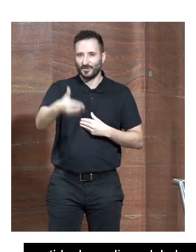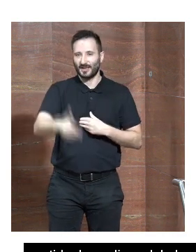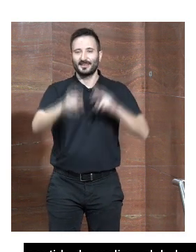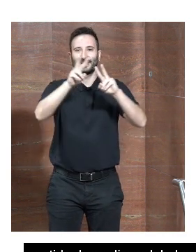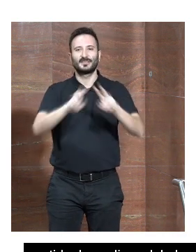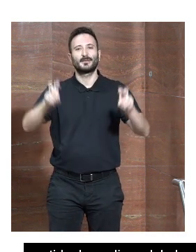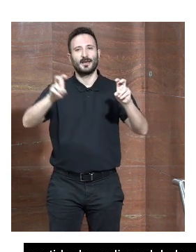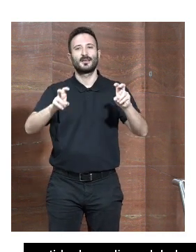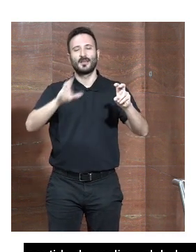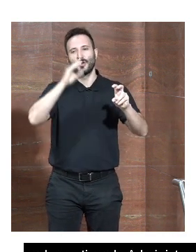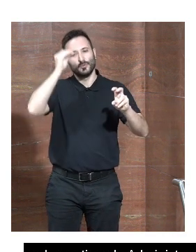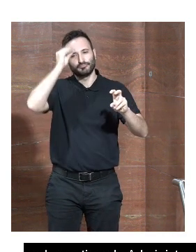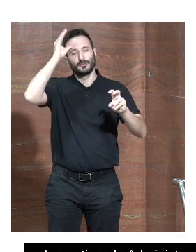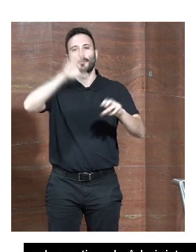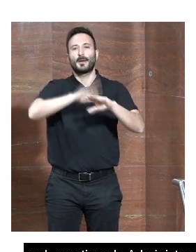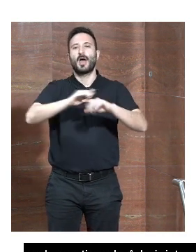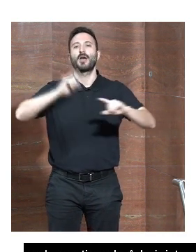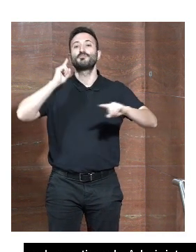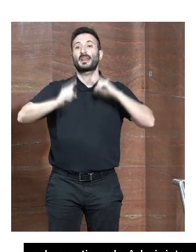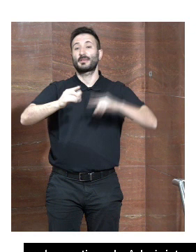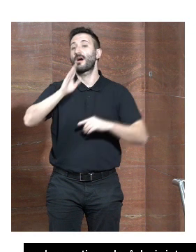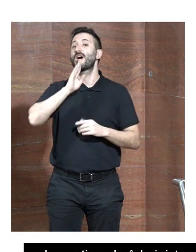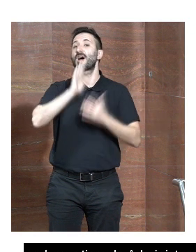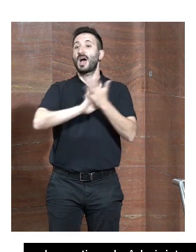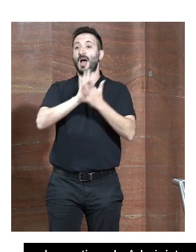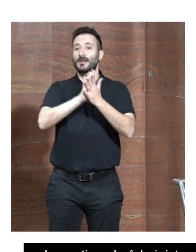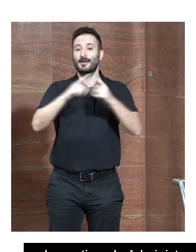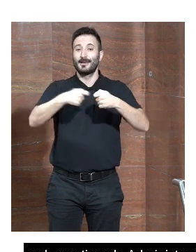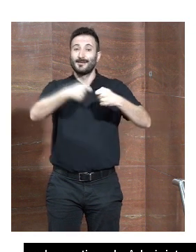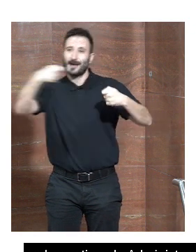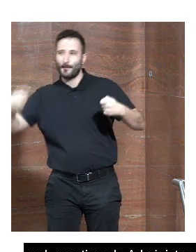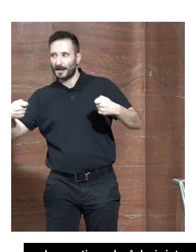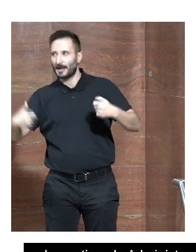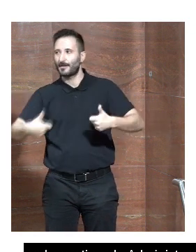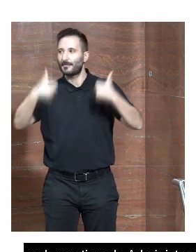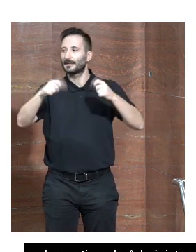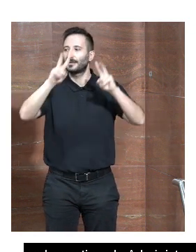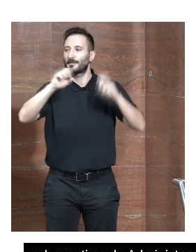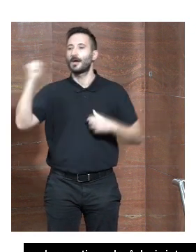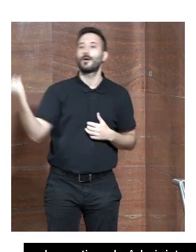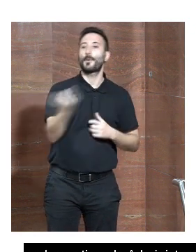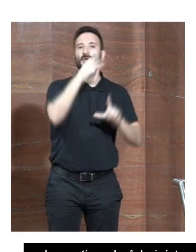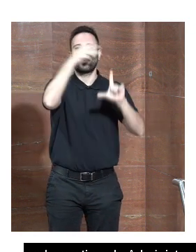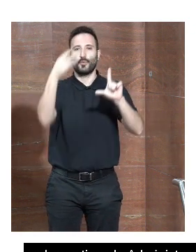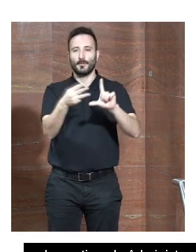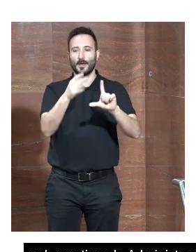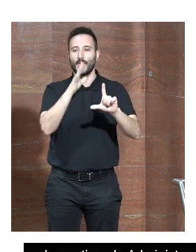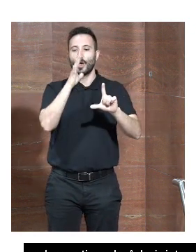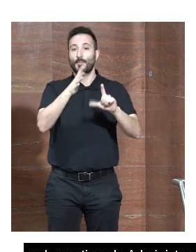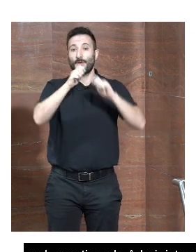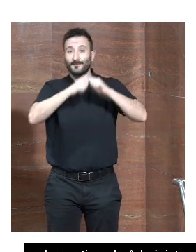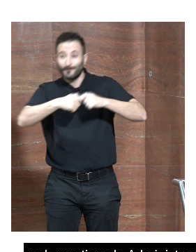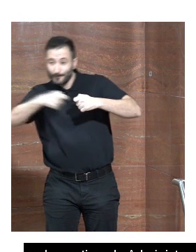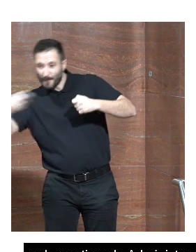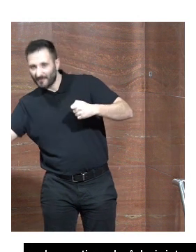social también, porque la directiva que comentaba antes amplía el poder de la accesibilidad a la web, porque lo expande